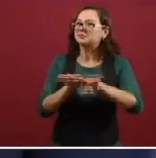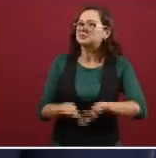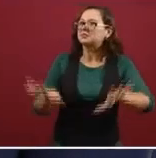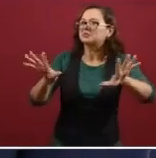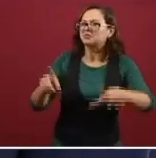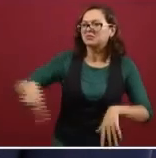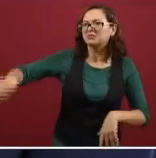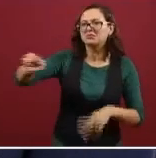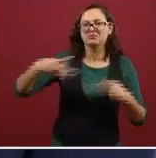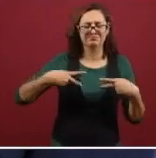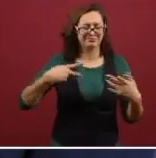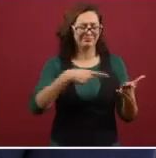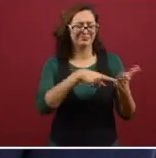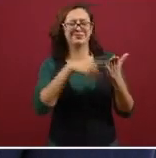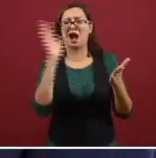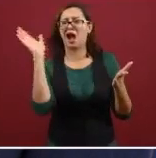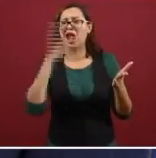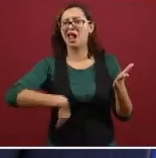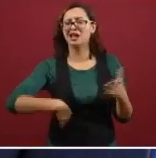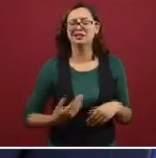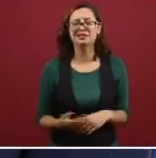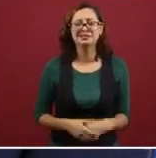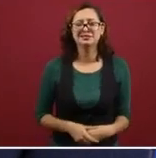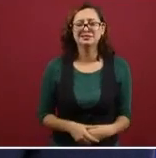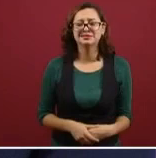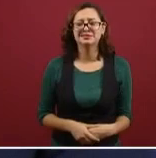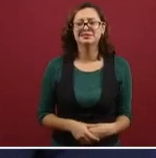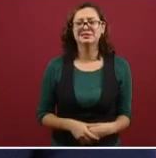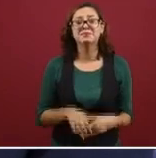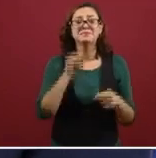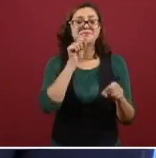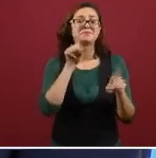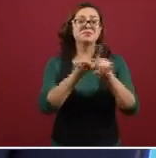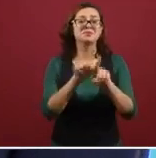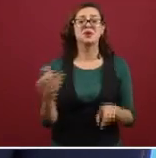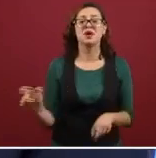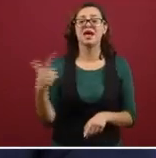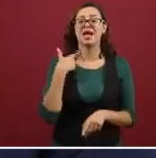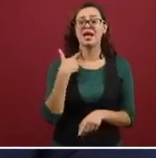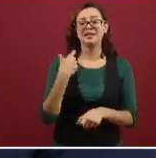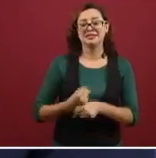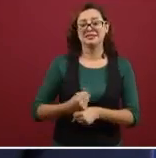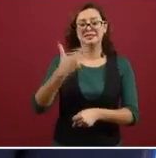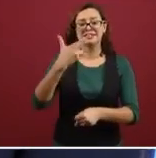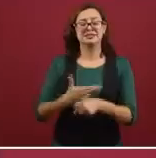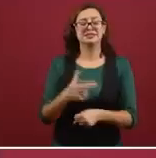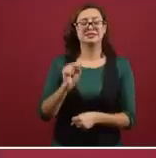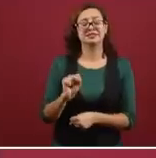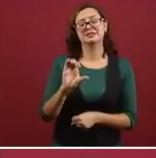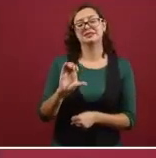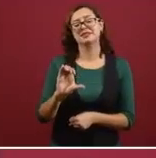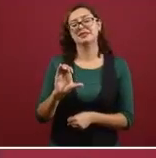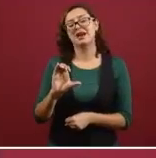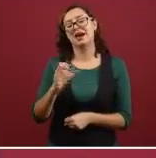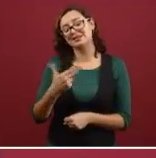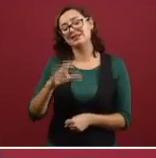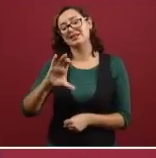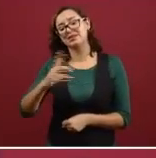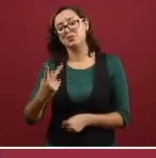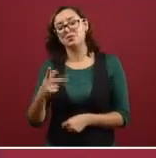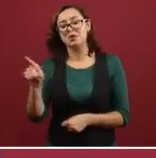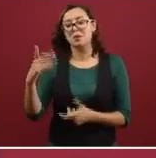ejemplo, hasta el mismo exsecretario de Hacienda, ¿no?, cuando me plantea, vamos a